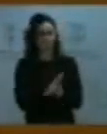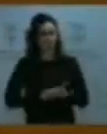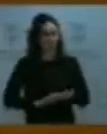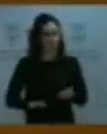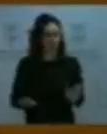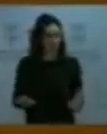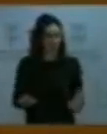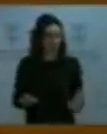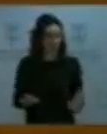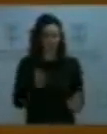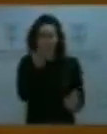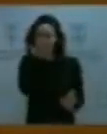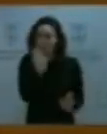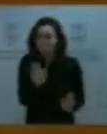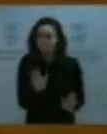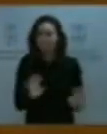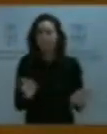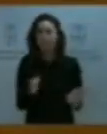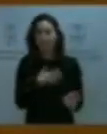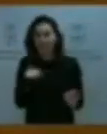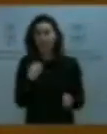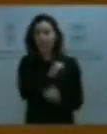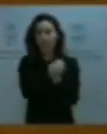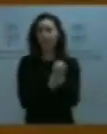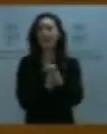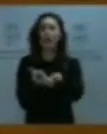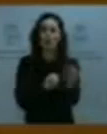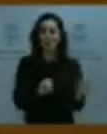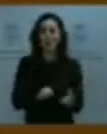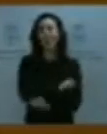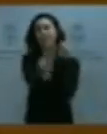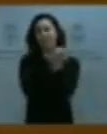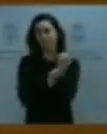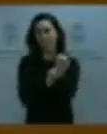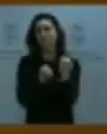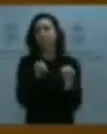No, la empatía se demuestra, no se decide. Yo quiero tener empatía